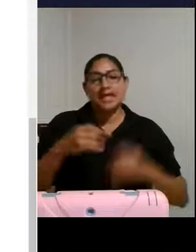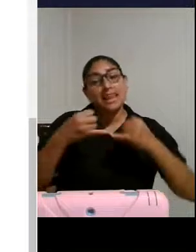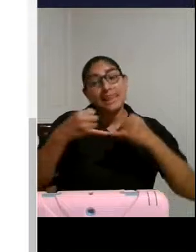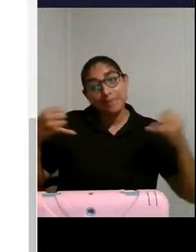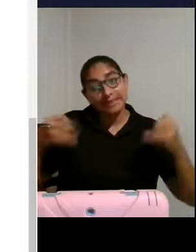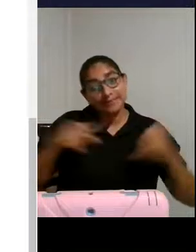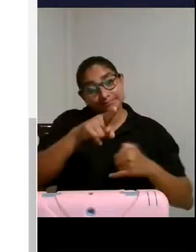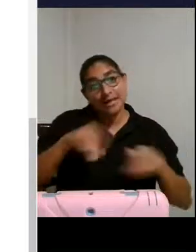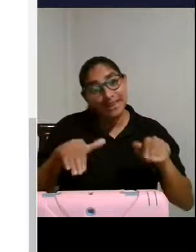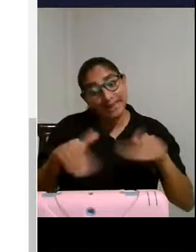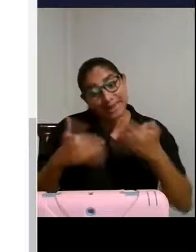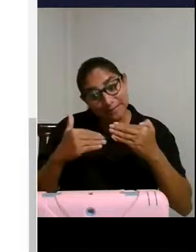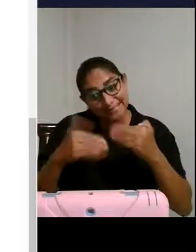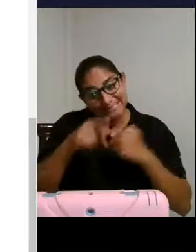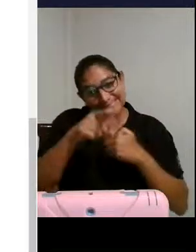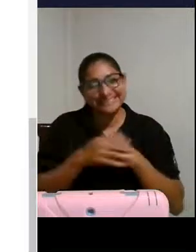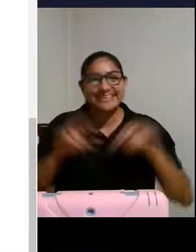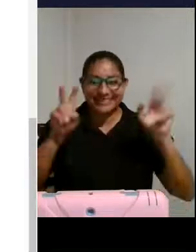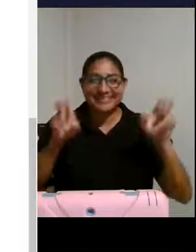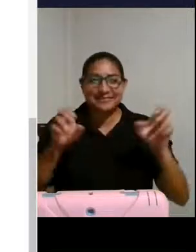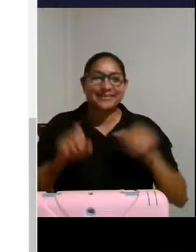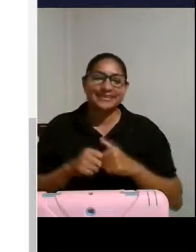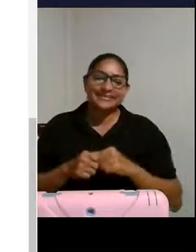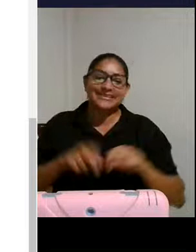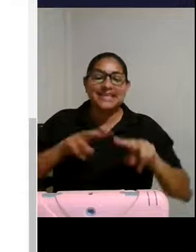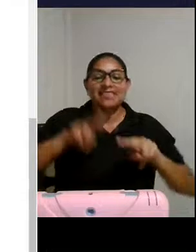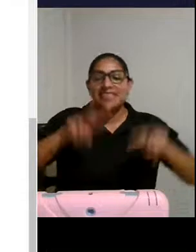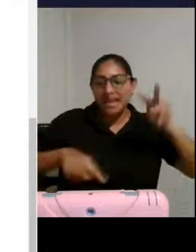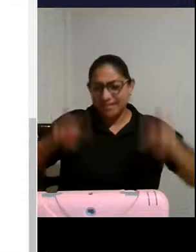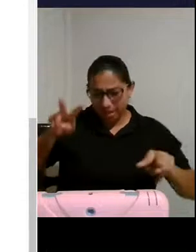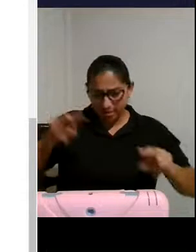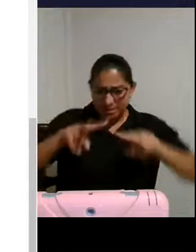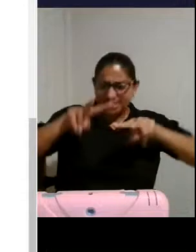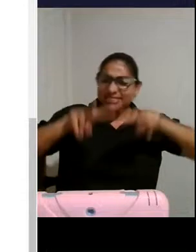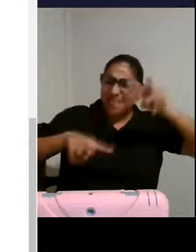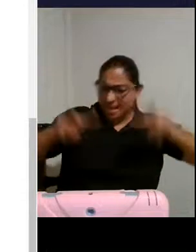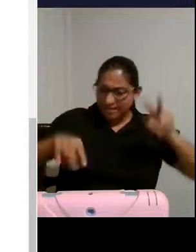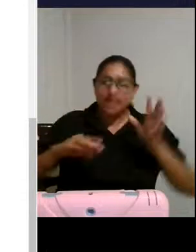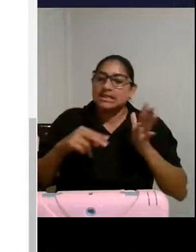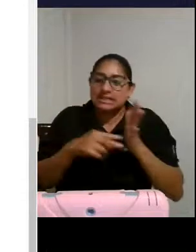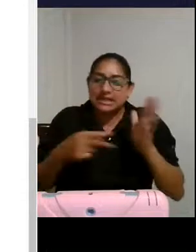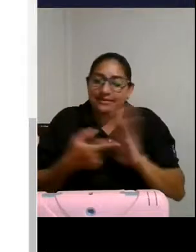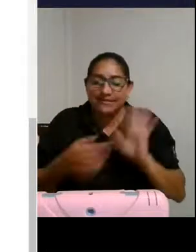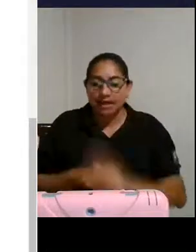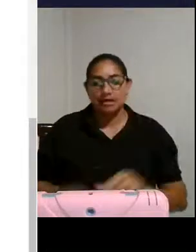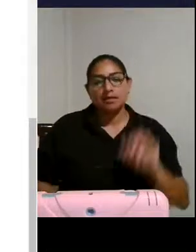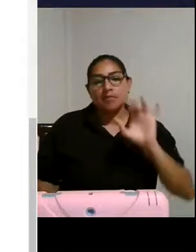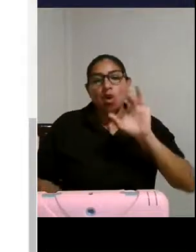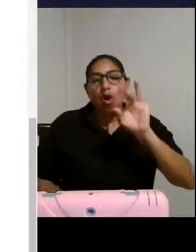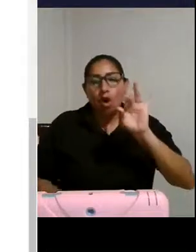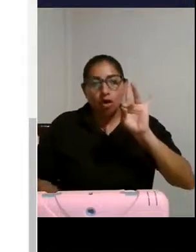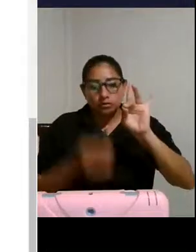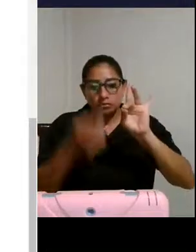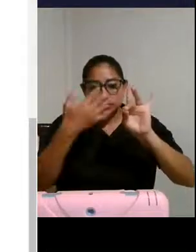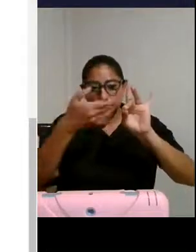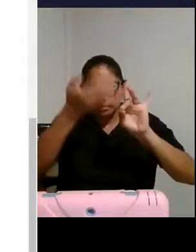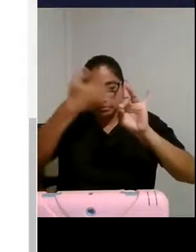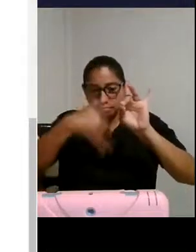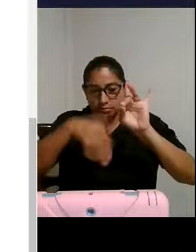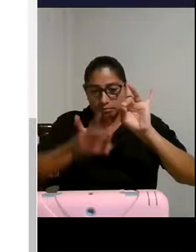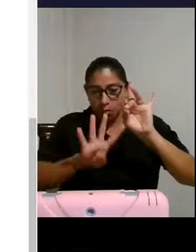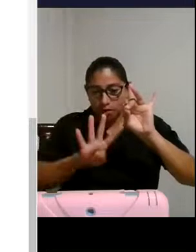Aquí quiero decirles que nosotros hacemos un análisis de